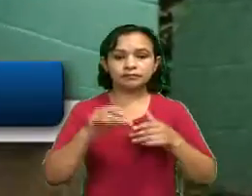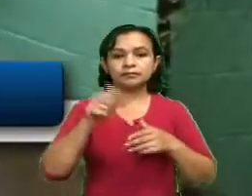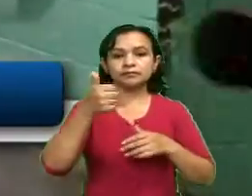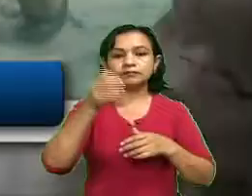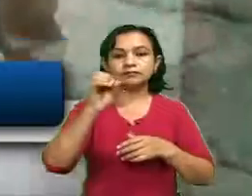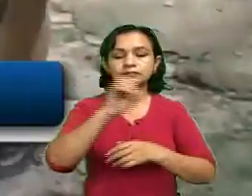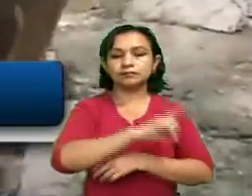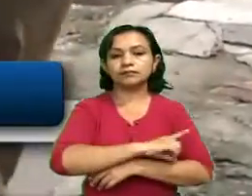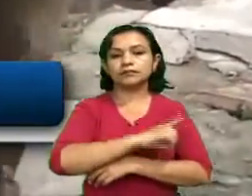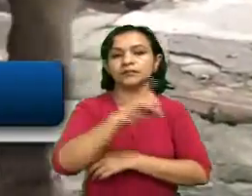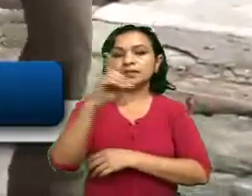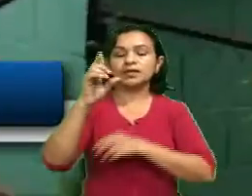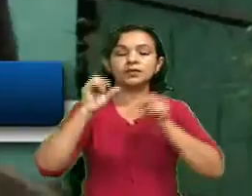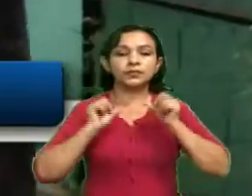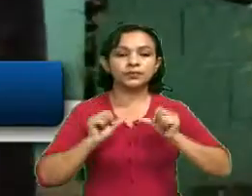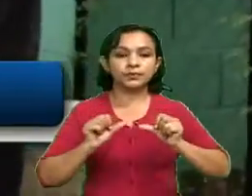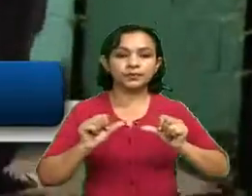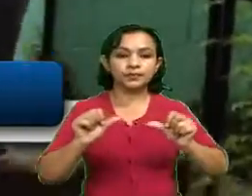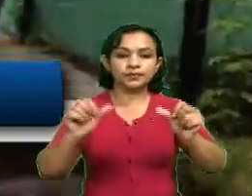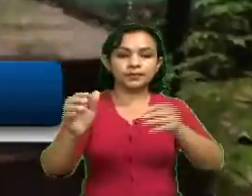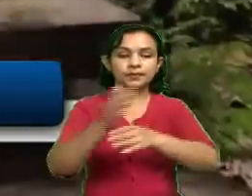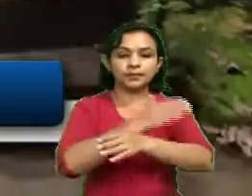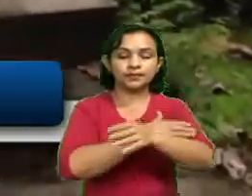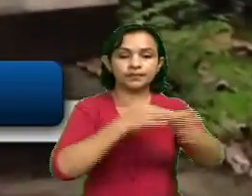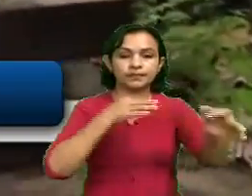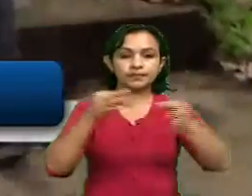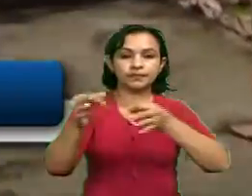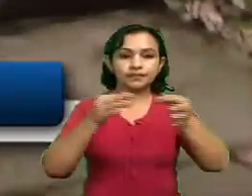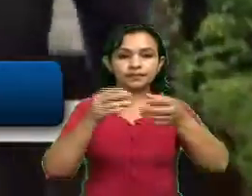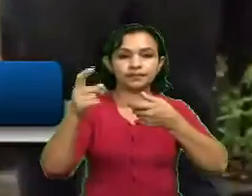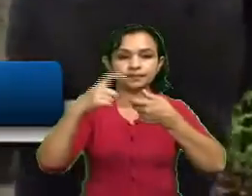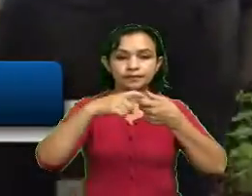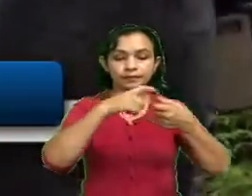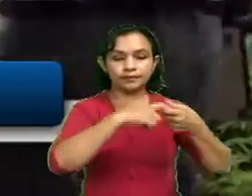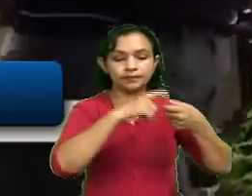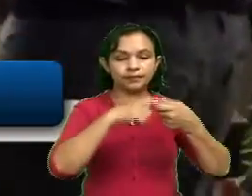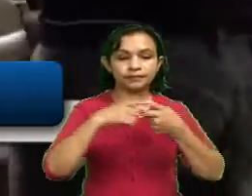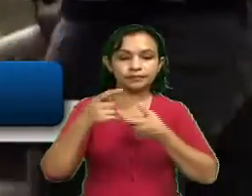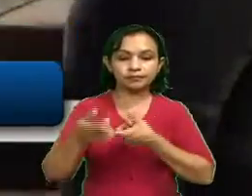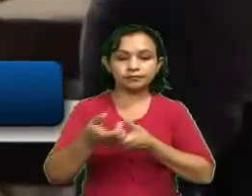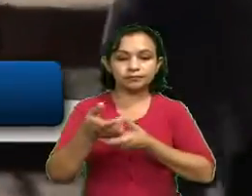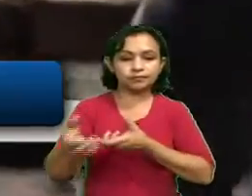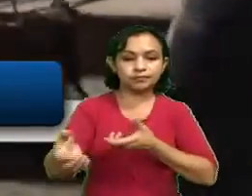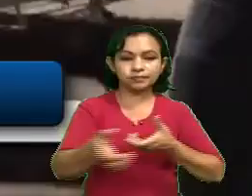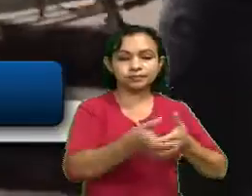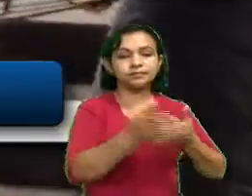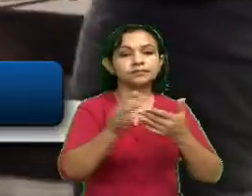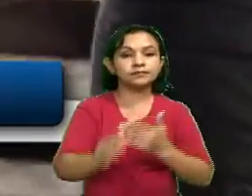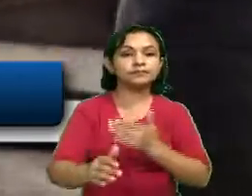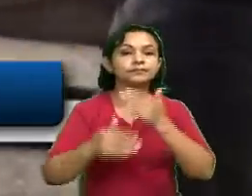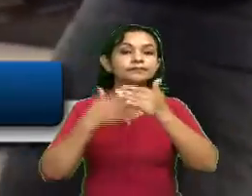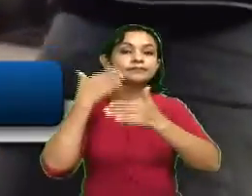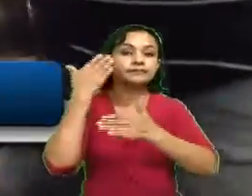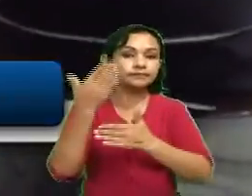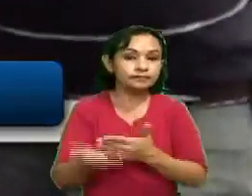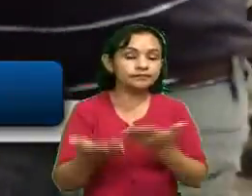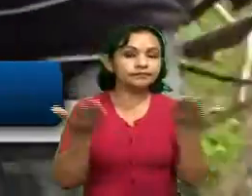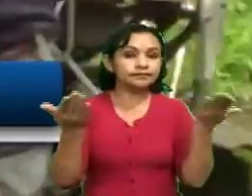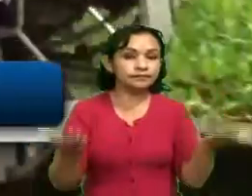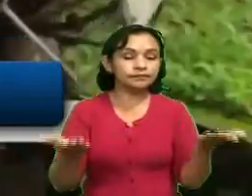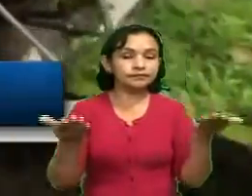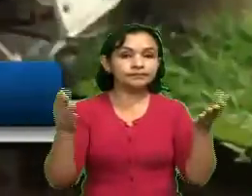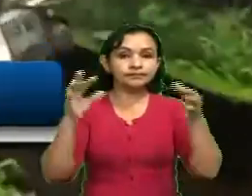60 días, según me explicaba la vez pasada el coordinador de la fumigación. Y por supuesto que es la